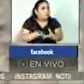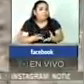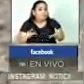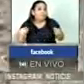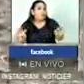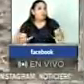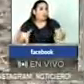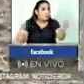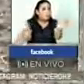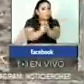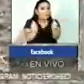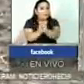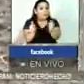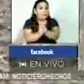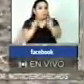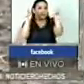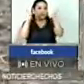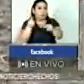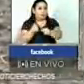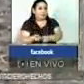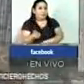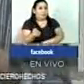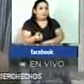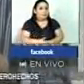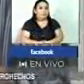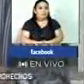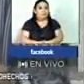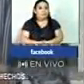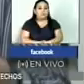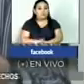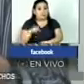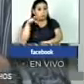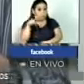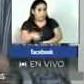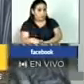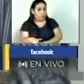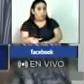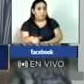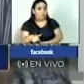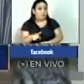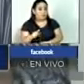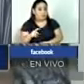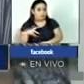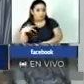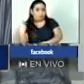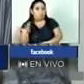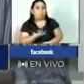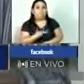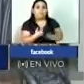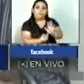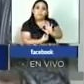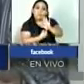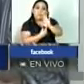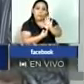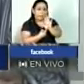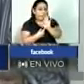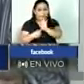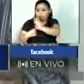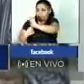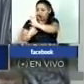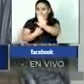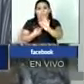minimizar el impacto económico que se les avecina. Estamos representando a miles de